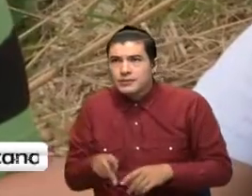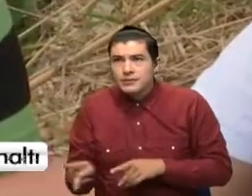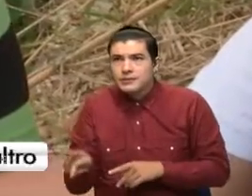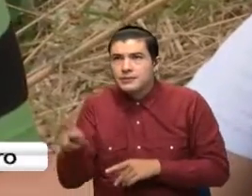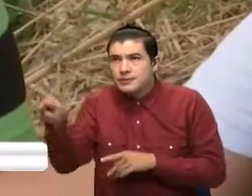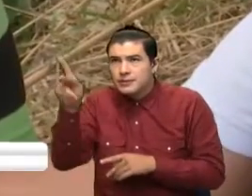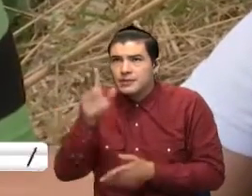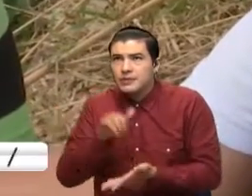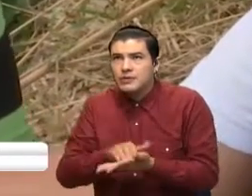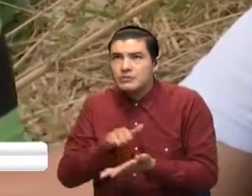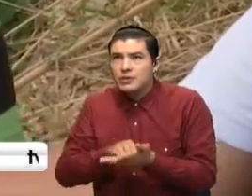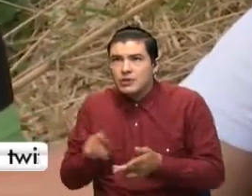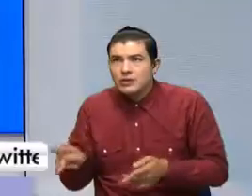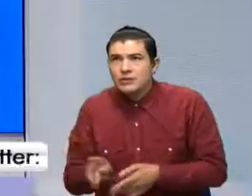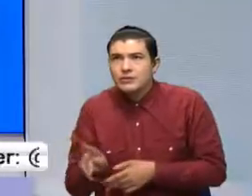que siga la quebrada siga su curso normal